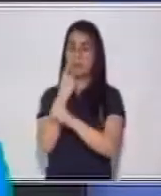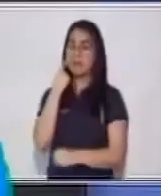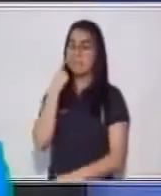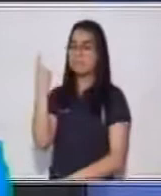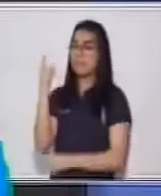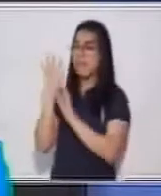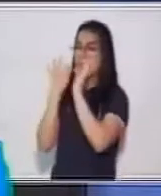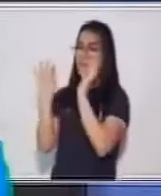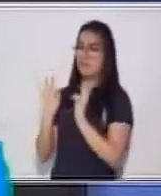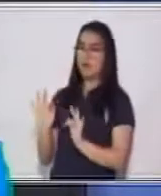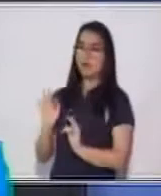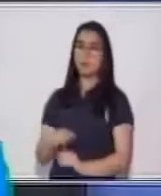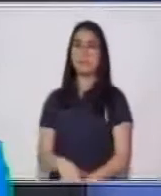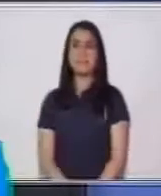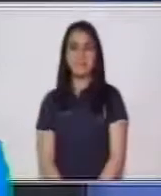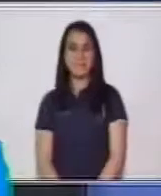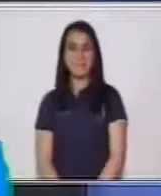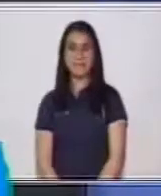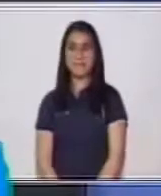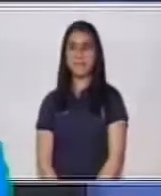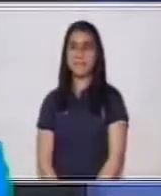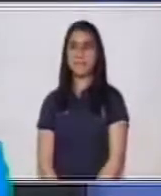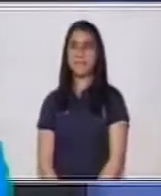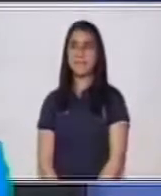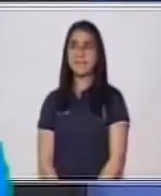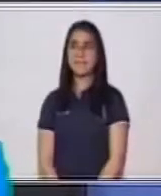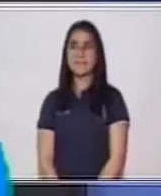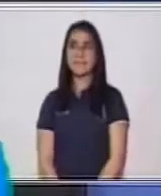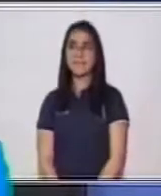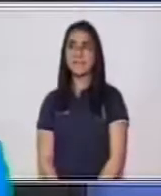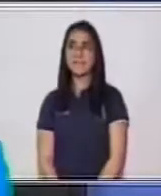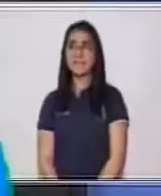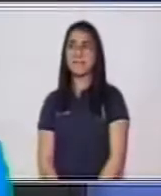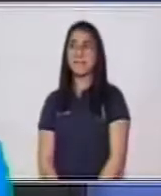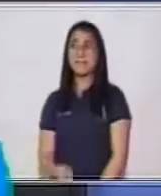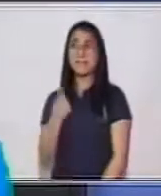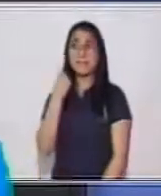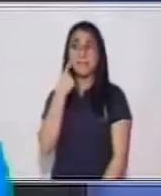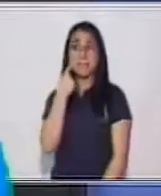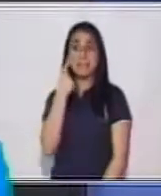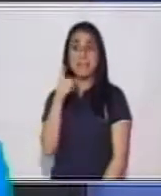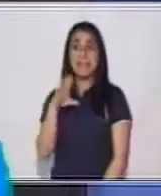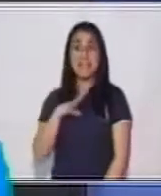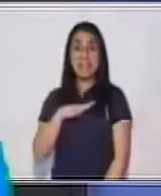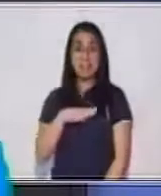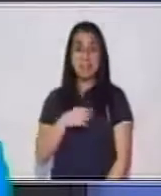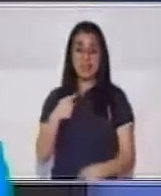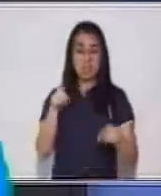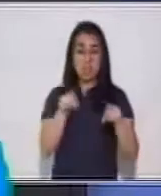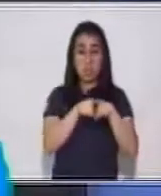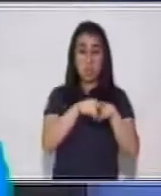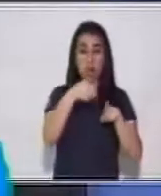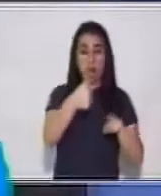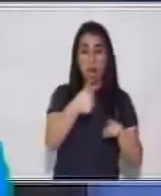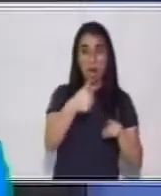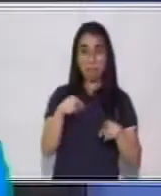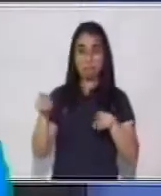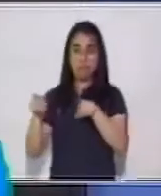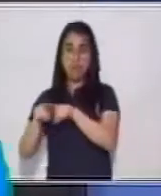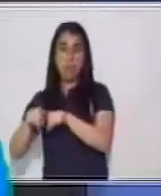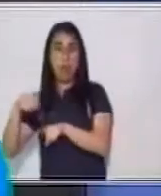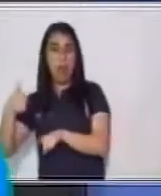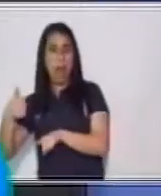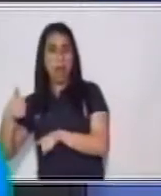utilizar igualación. Esta A que está aquí es igual a la A que tenemos del otro lado